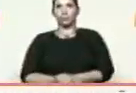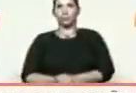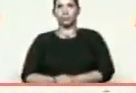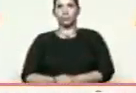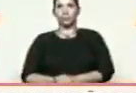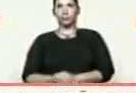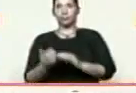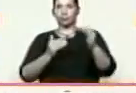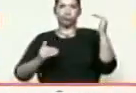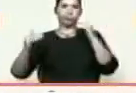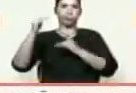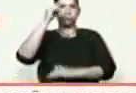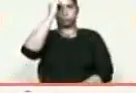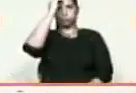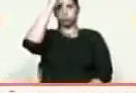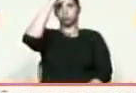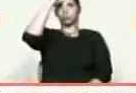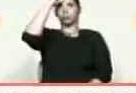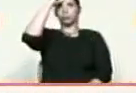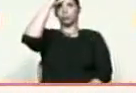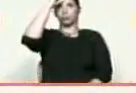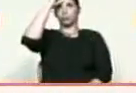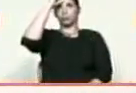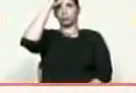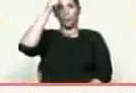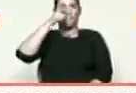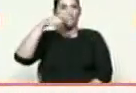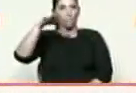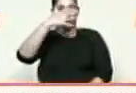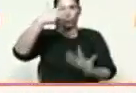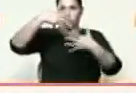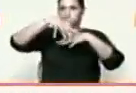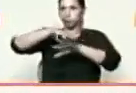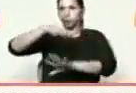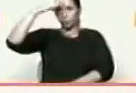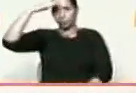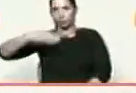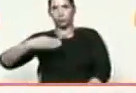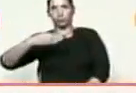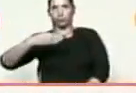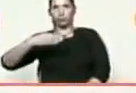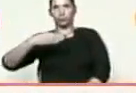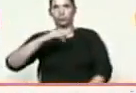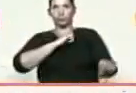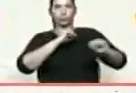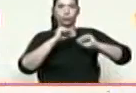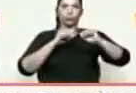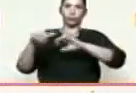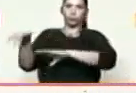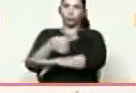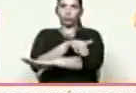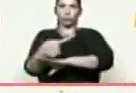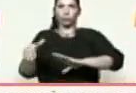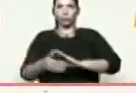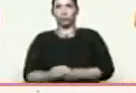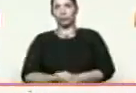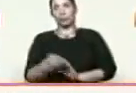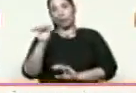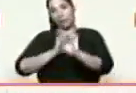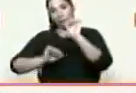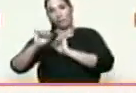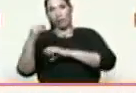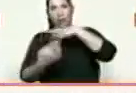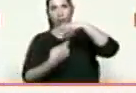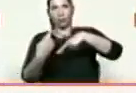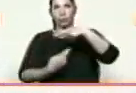alta conciencia cívico-militar, fuerza armada y pueblo movilizado en la calle para defender la revolución. Esas